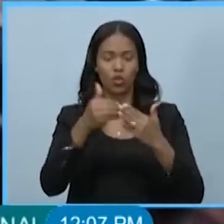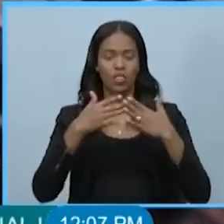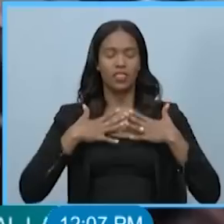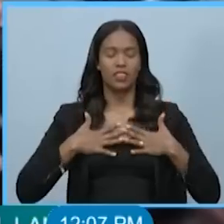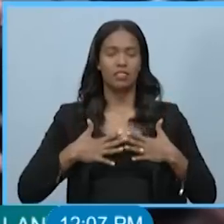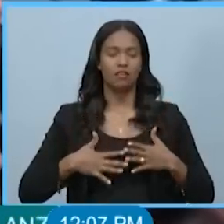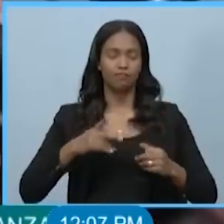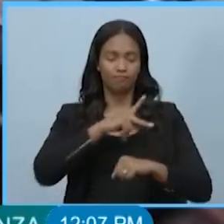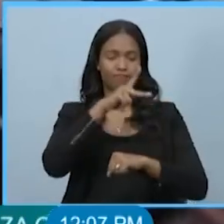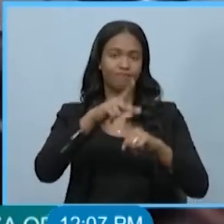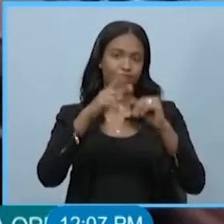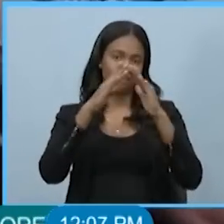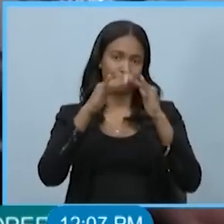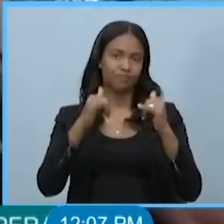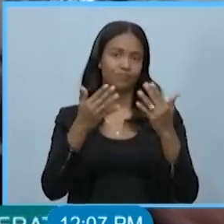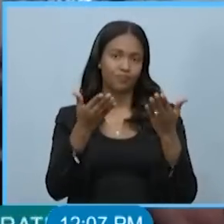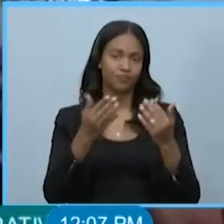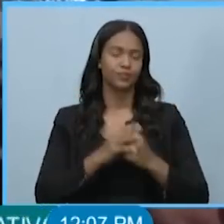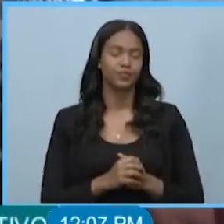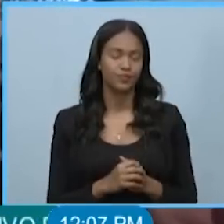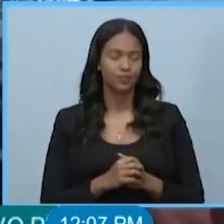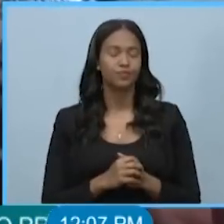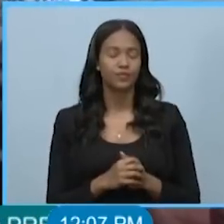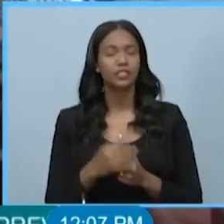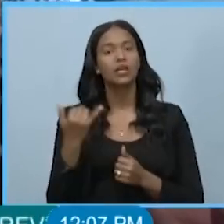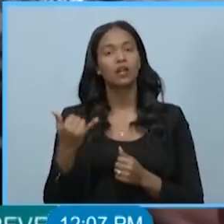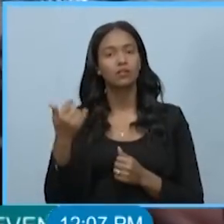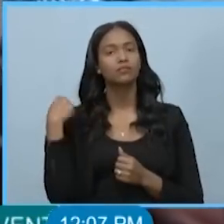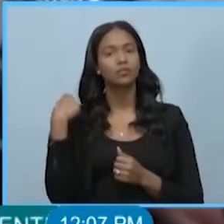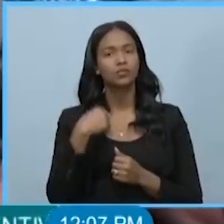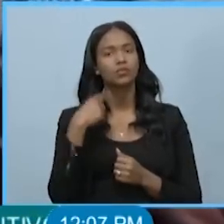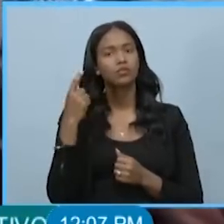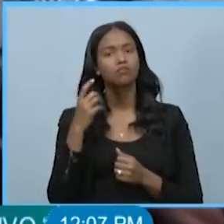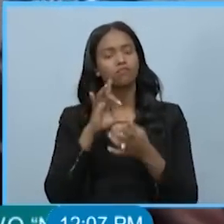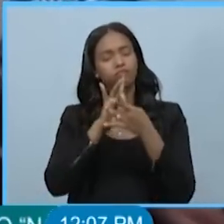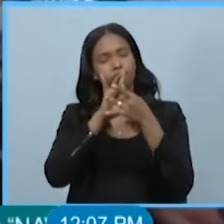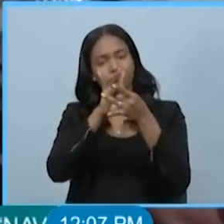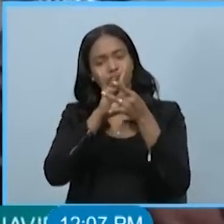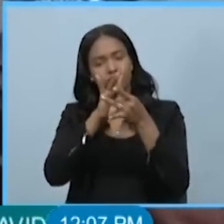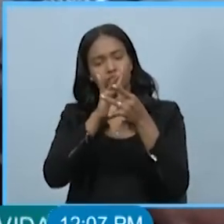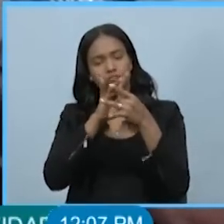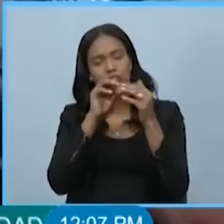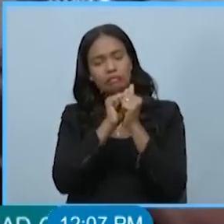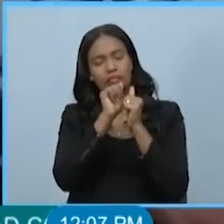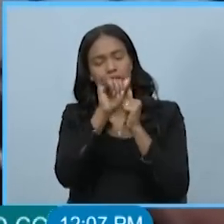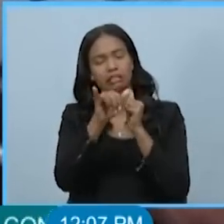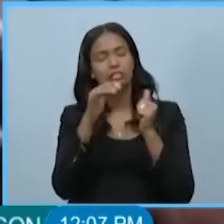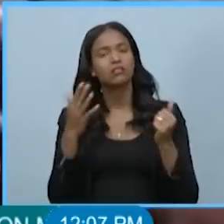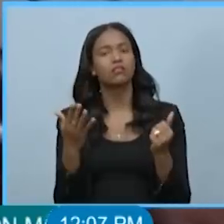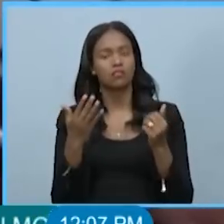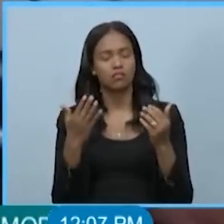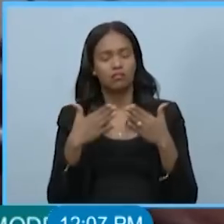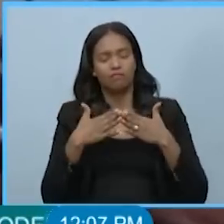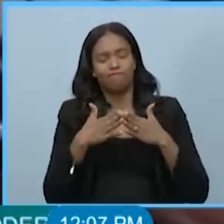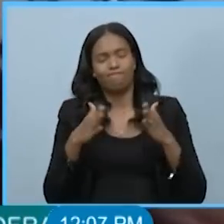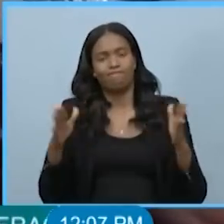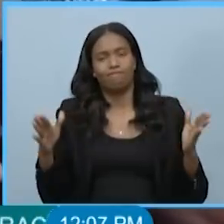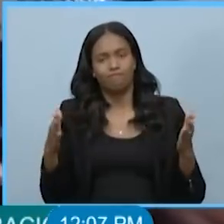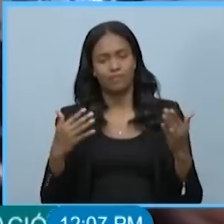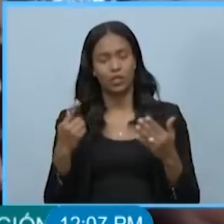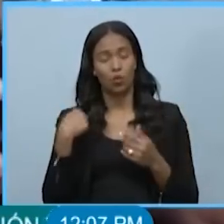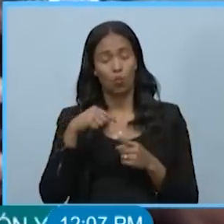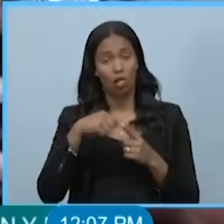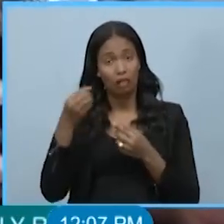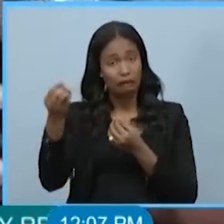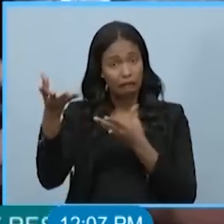La Altagracia, ¿no? Vamos, pues, por supuesto, nosotros unirnos en ese clamor generalizado desde que nos